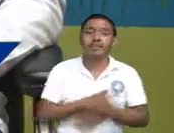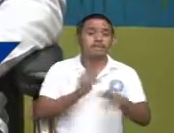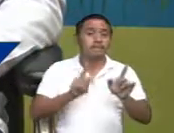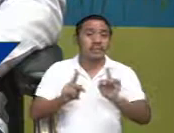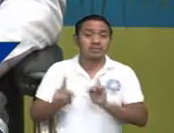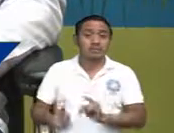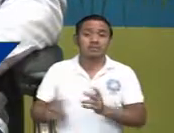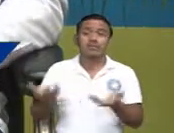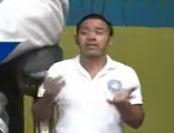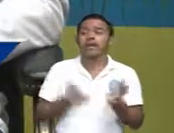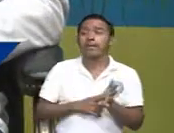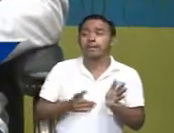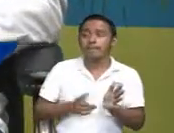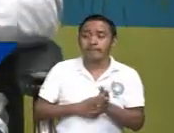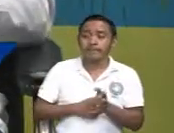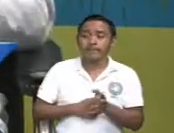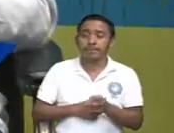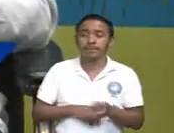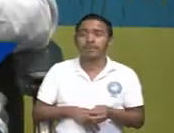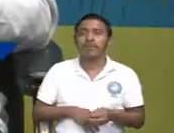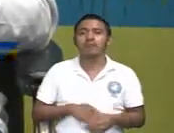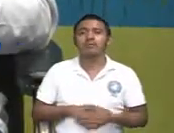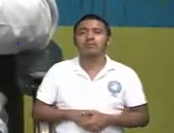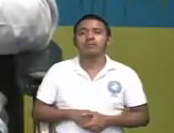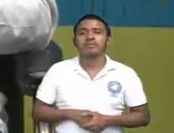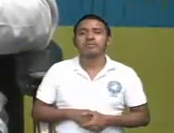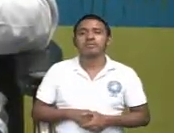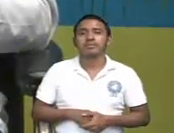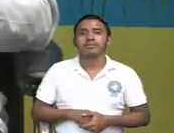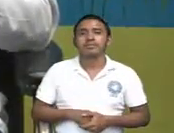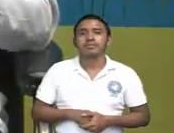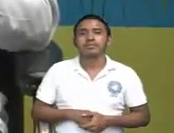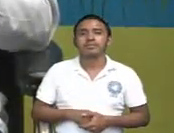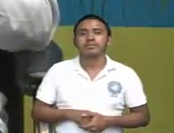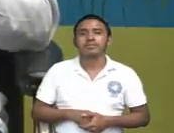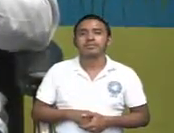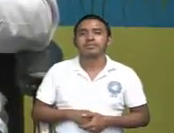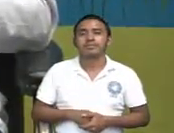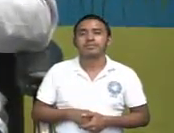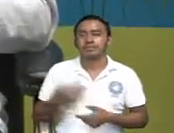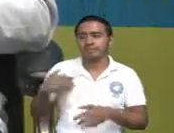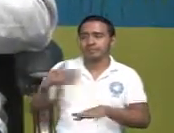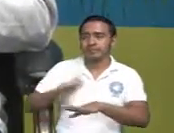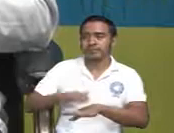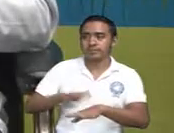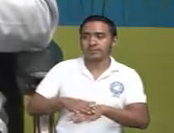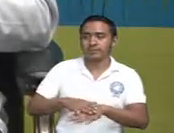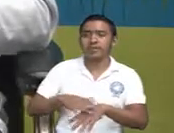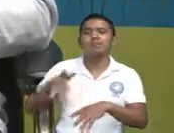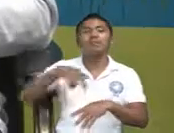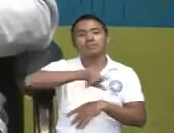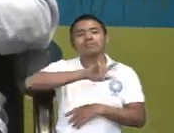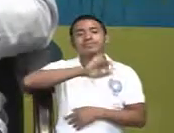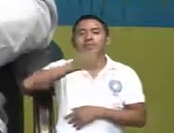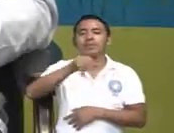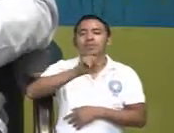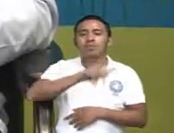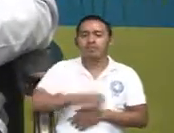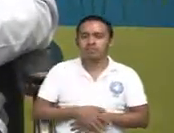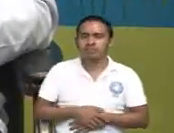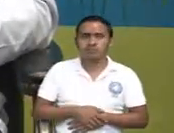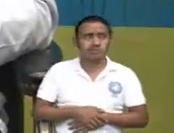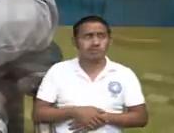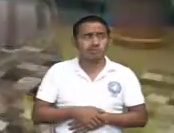personas de que por ejemplo uno le dice esto llámame a las buenas y él entendió otra